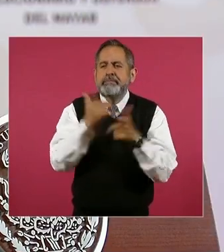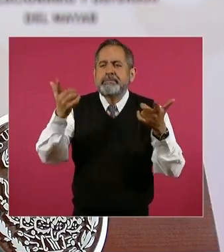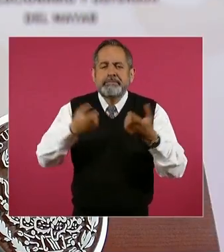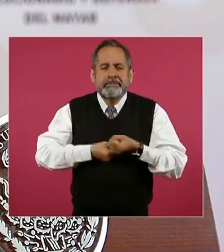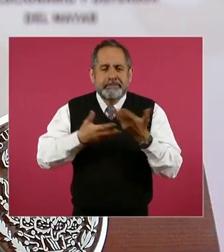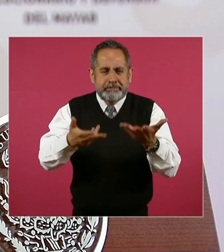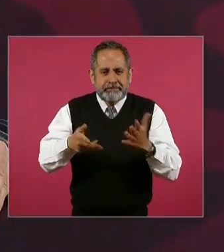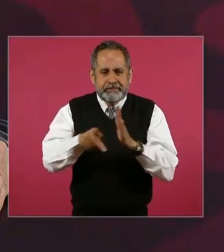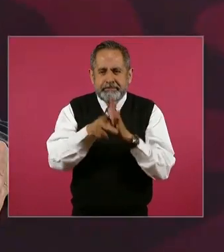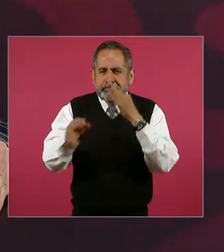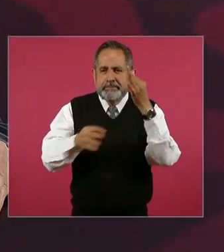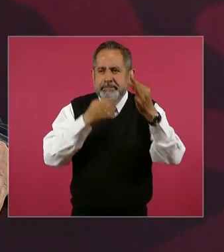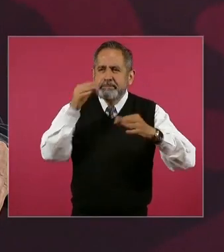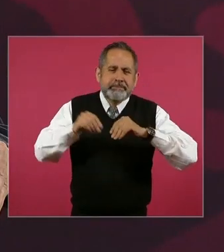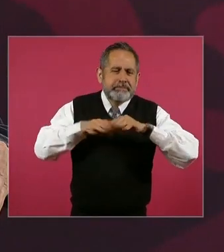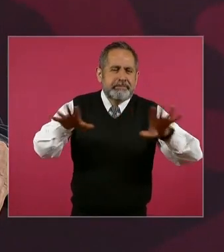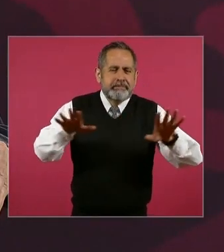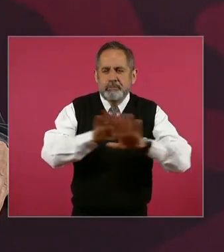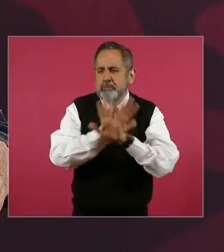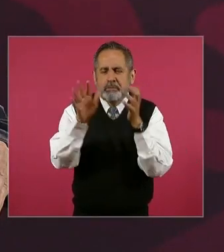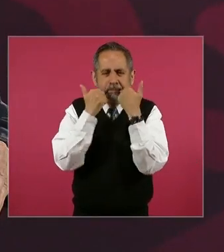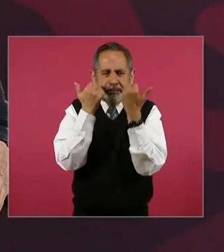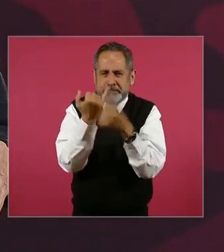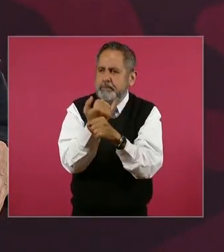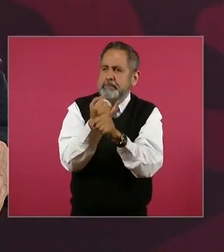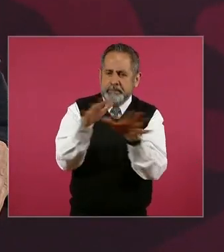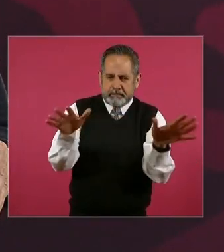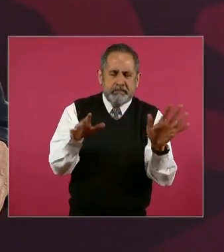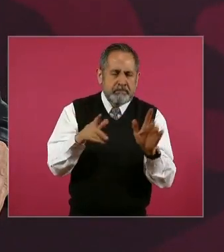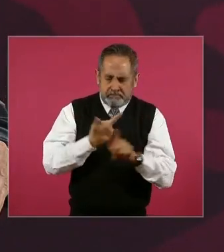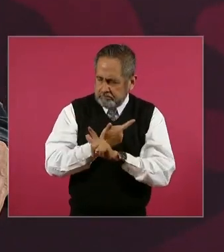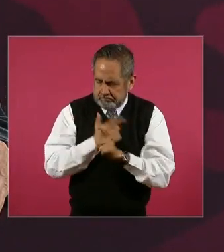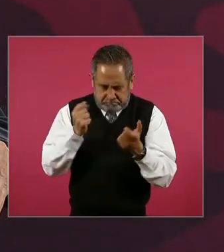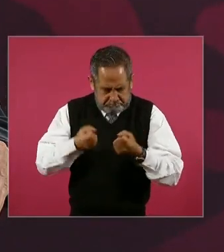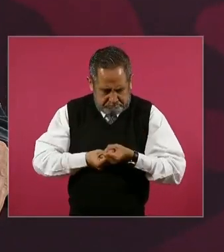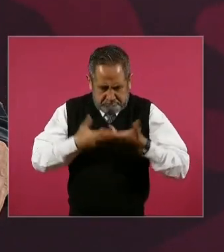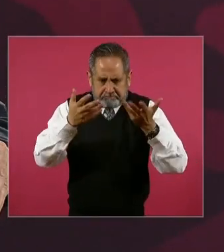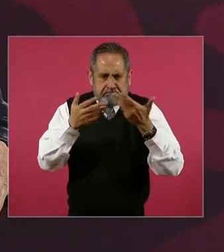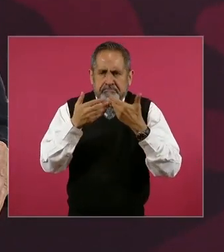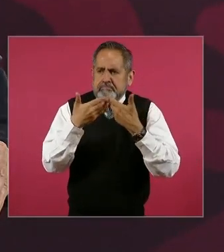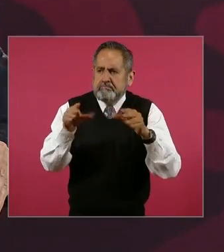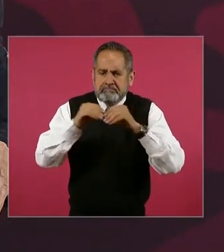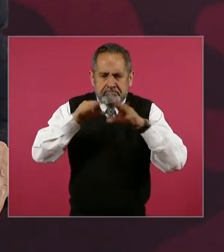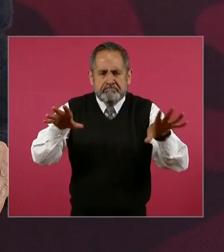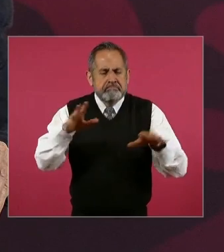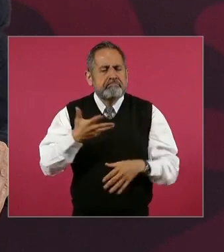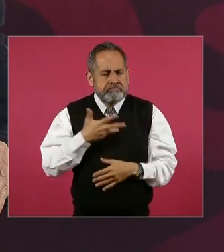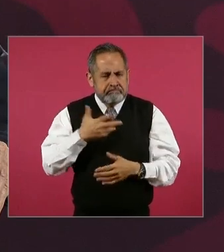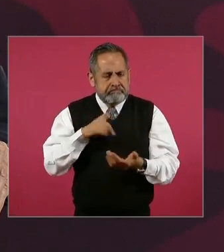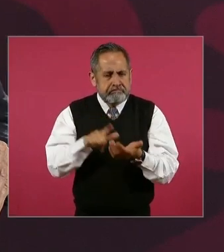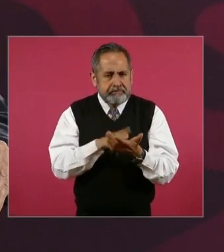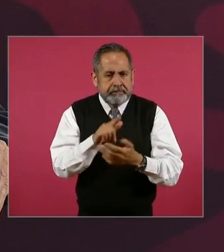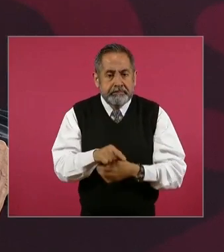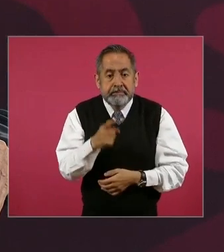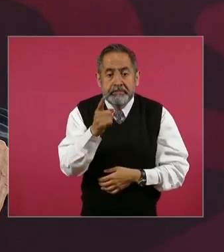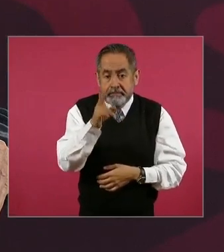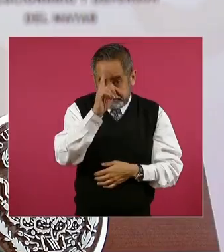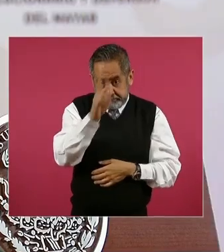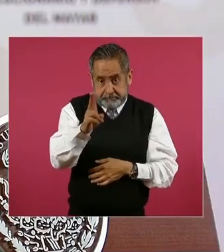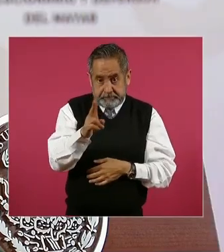libertad de difusión por cualquier medio se garantiza esa libertad y se